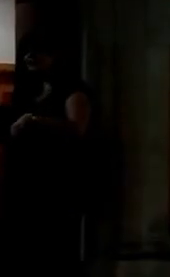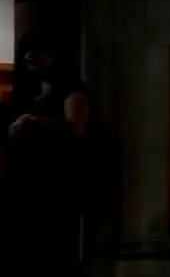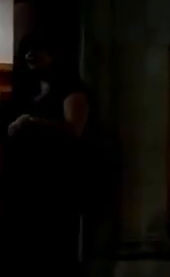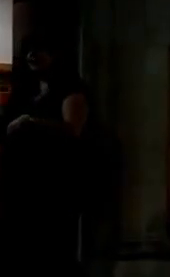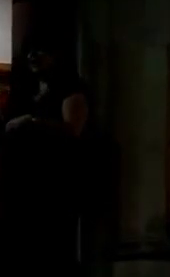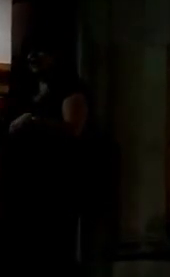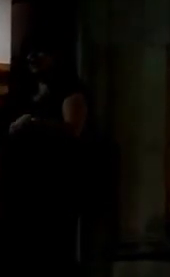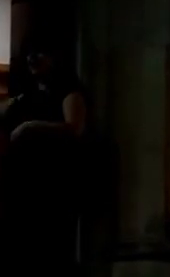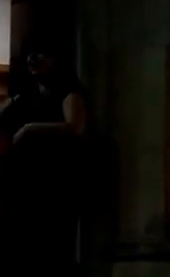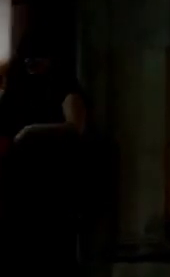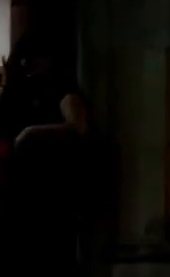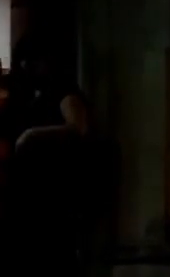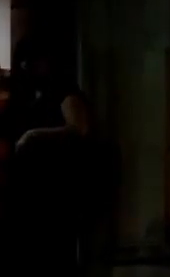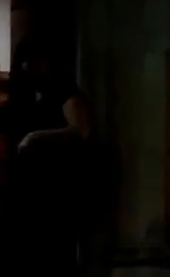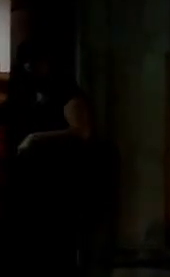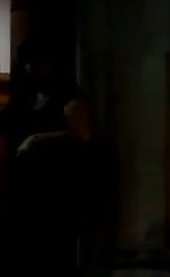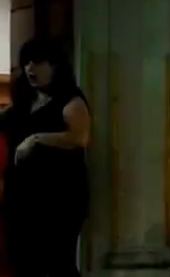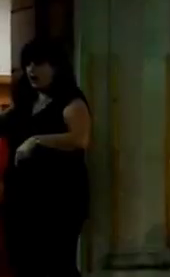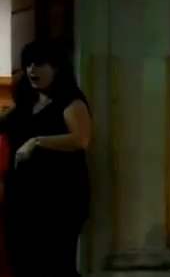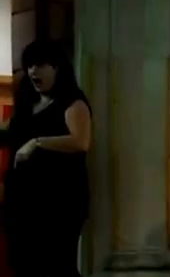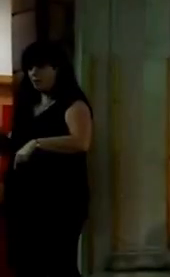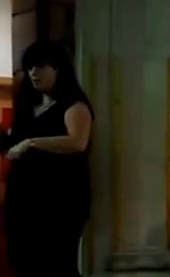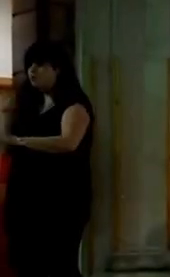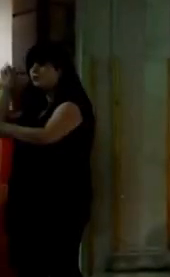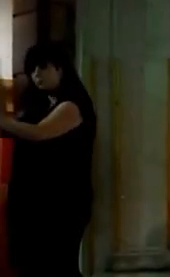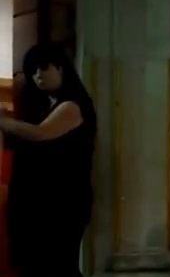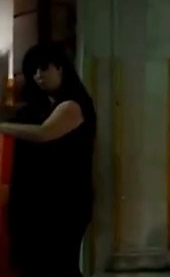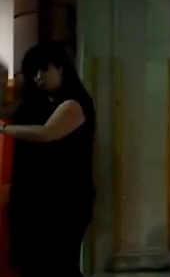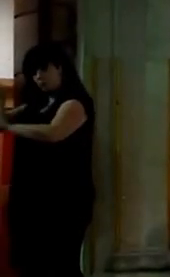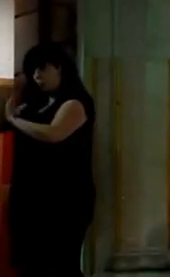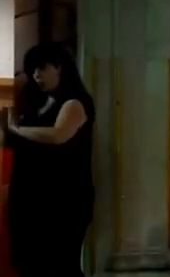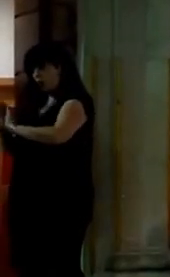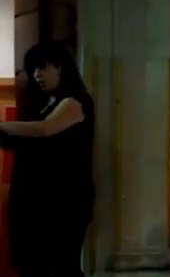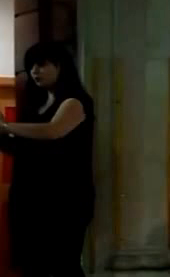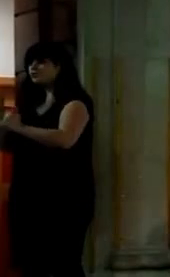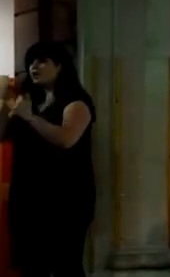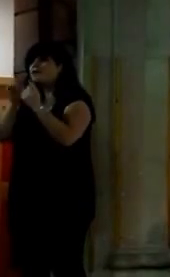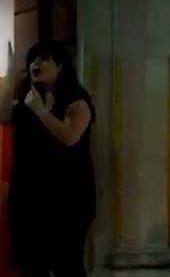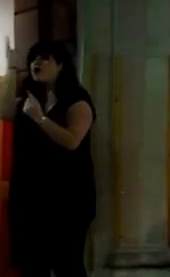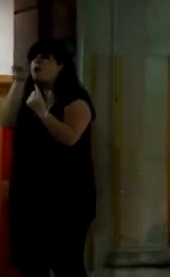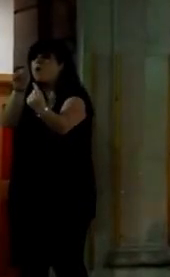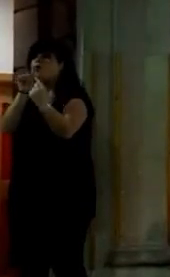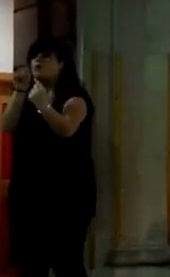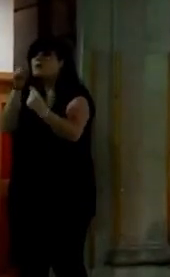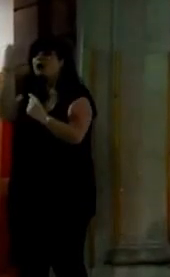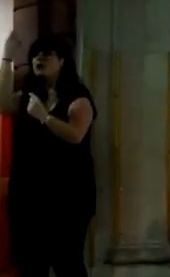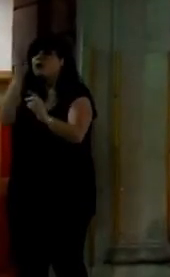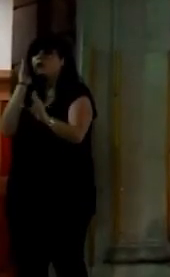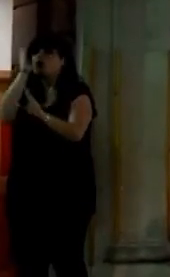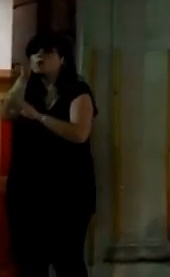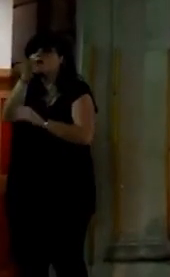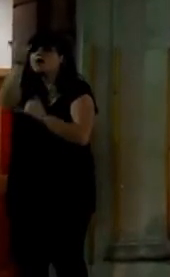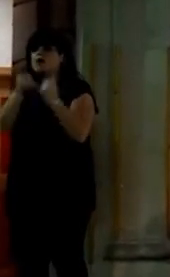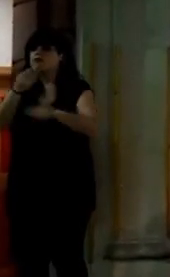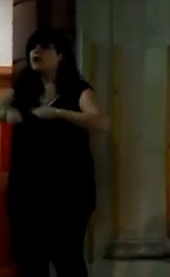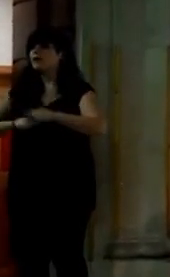tamén, e para un único debate ao que decidiu asistir, o que fixo